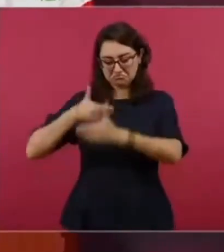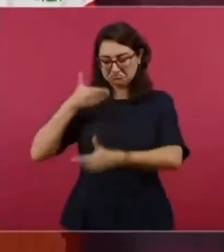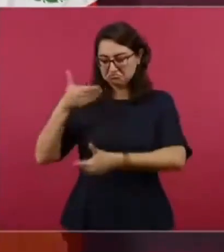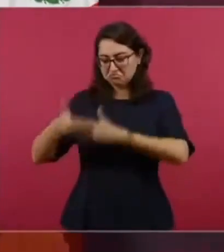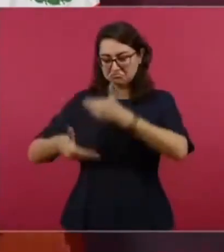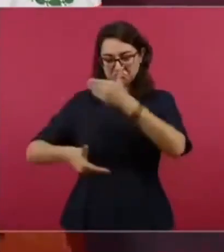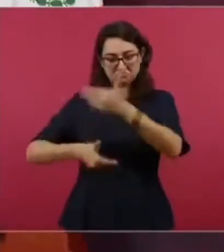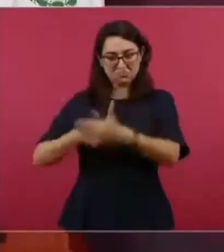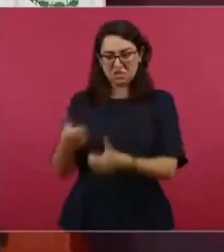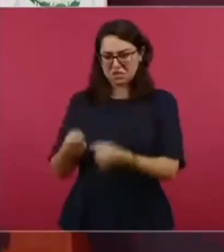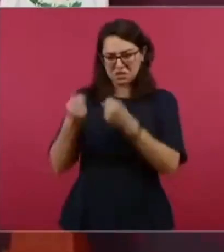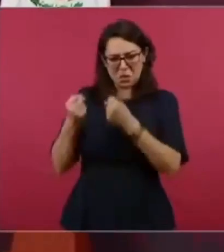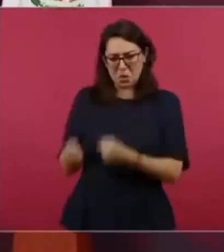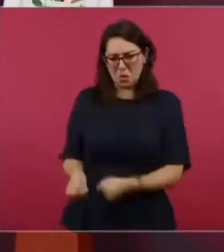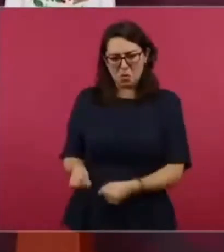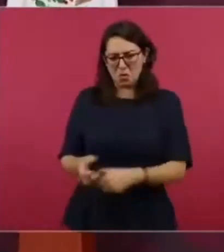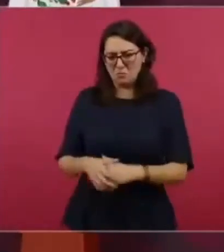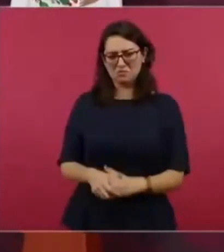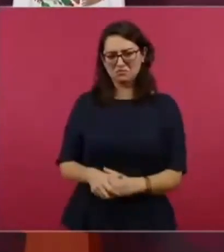Es